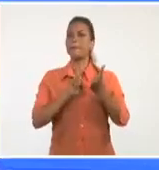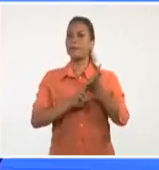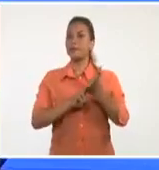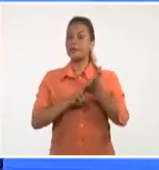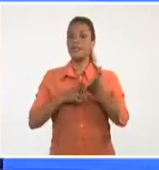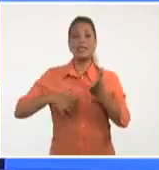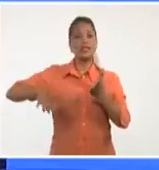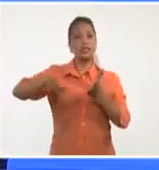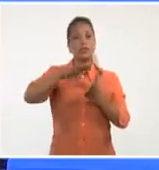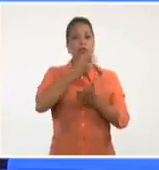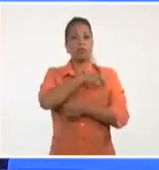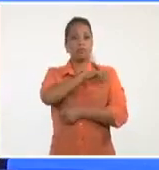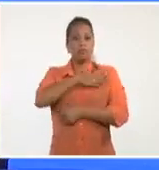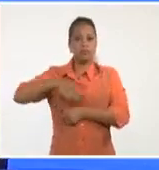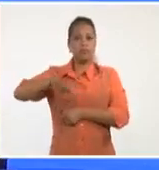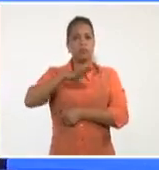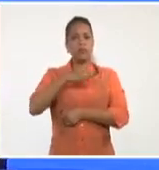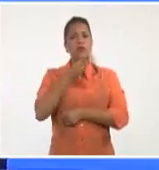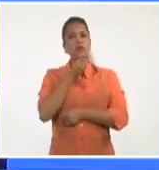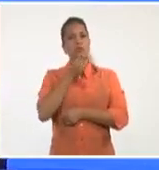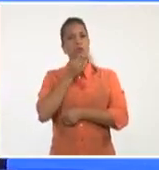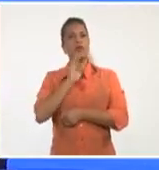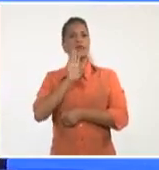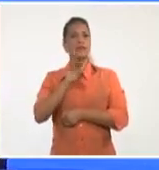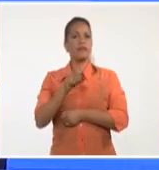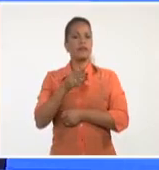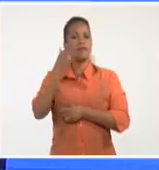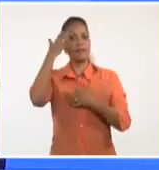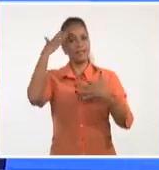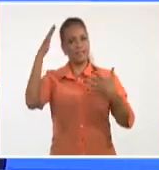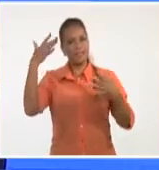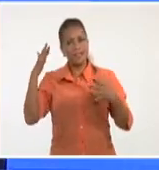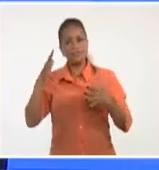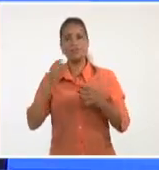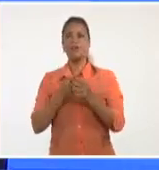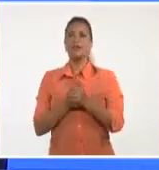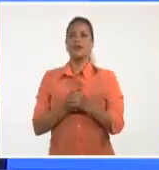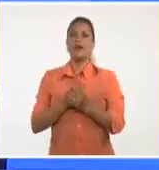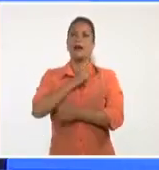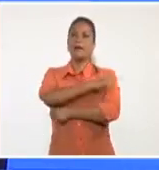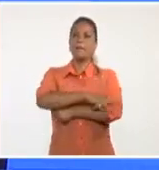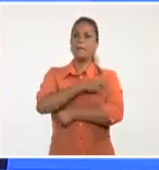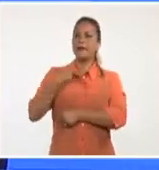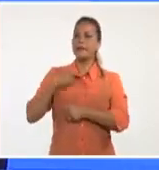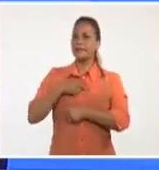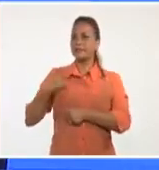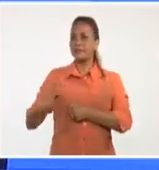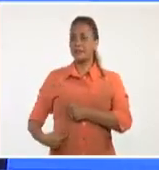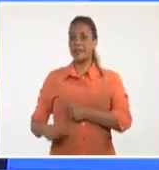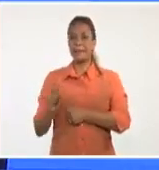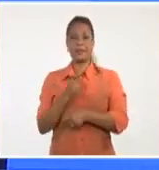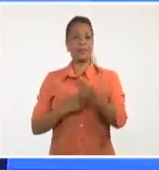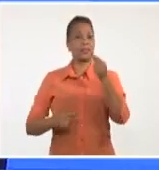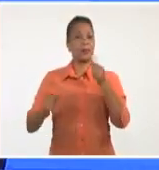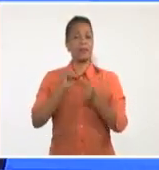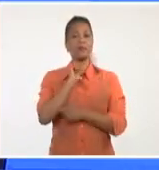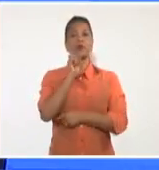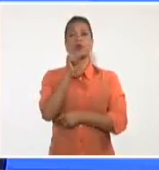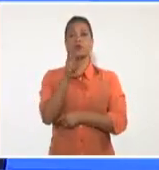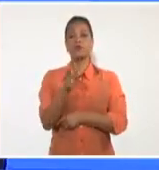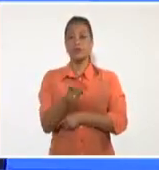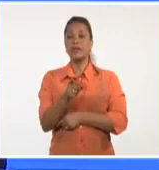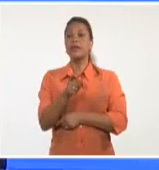pueblo cubano, permítame expresar mis más cálidas felicitaciones al pueblo chino y en particular a usted y